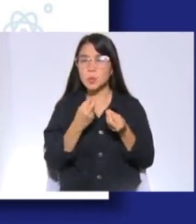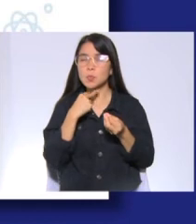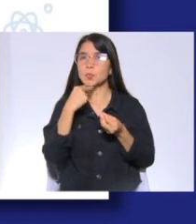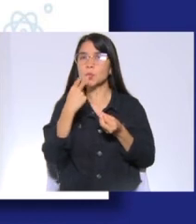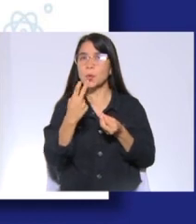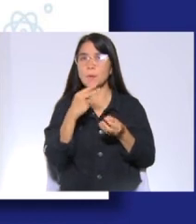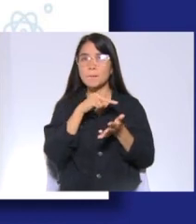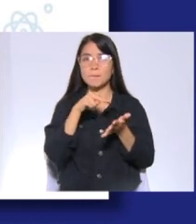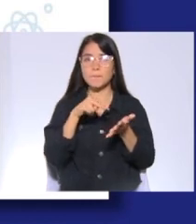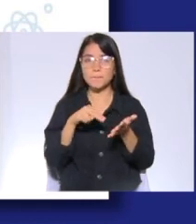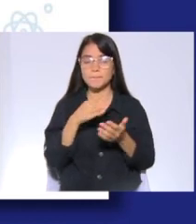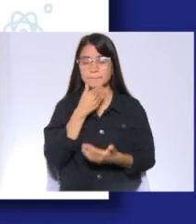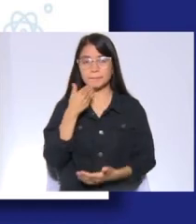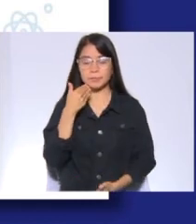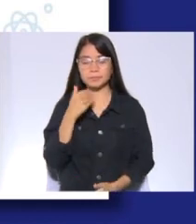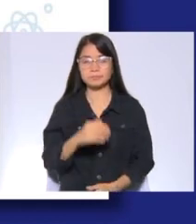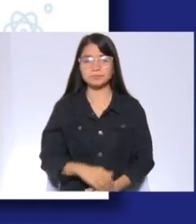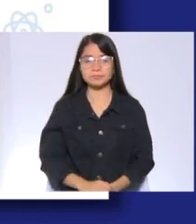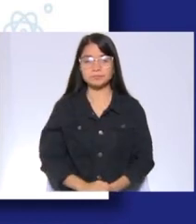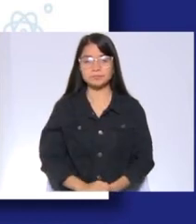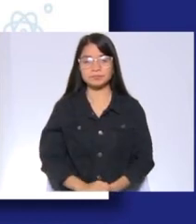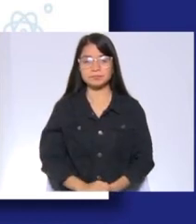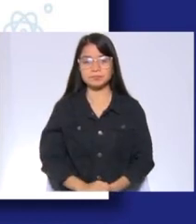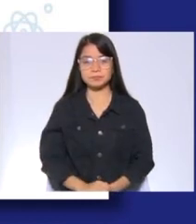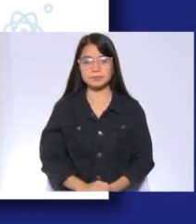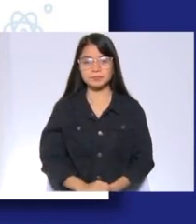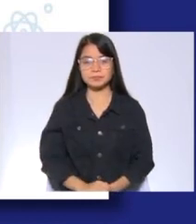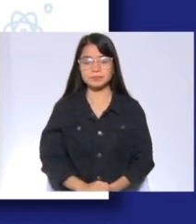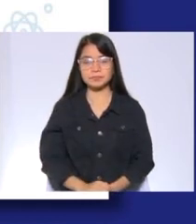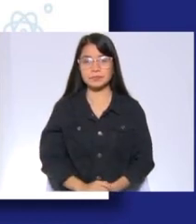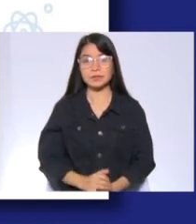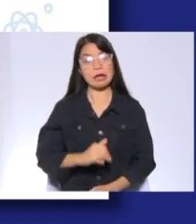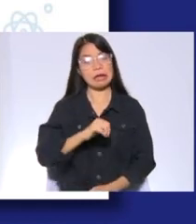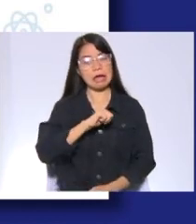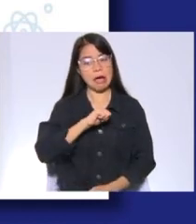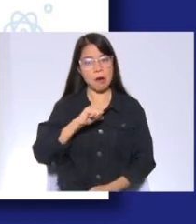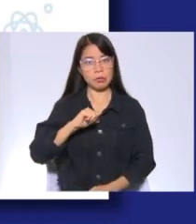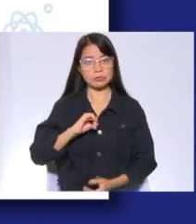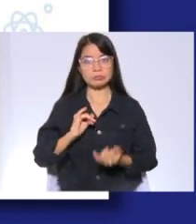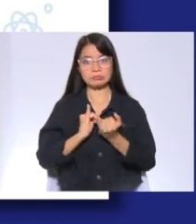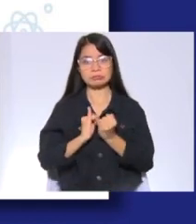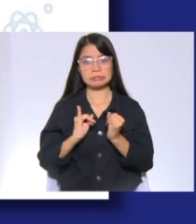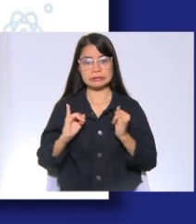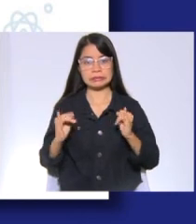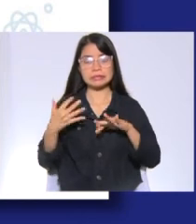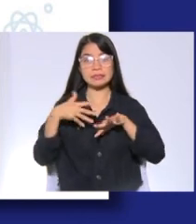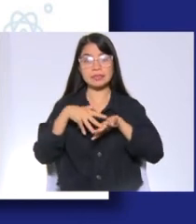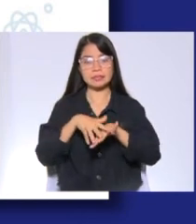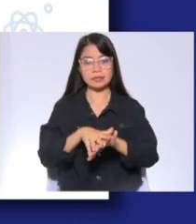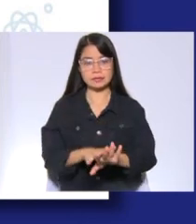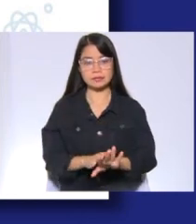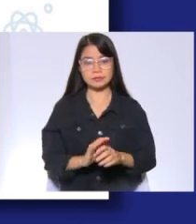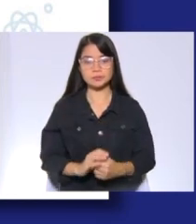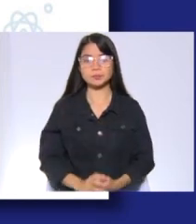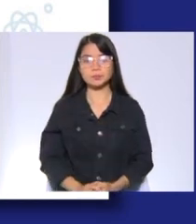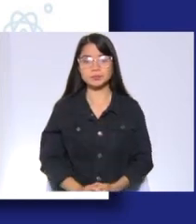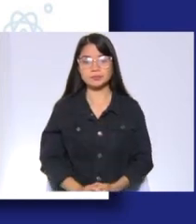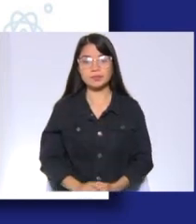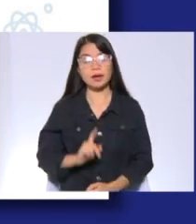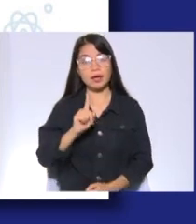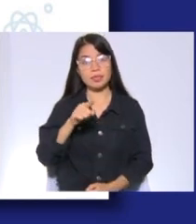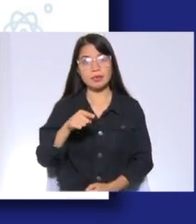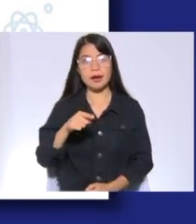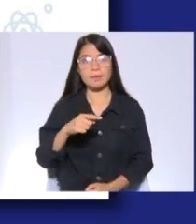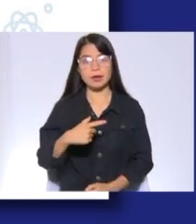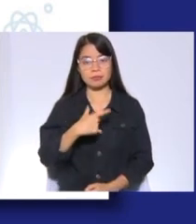integración. También favorece todo lo que tiene que ver con el autoestima, ya que se pueden sentir, ¿verdad? Cada una de esas emociones,